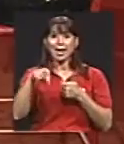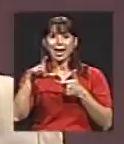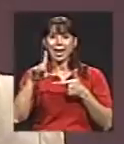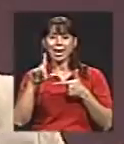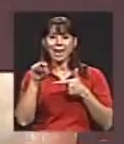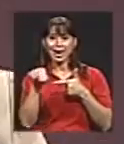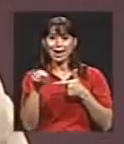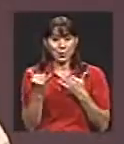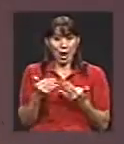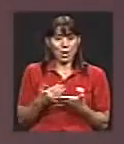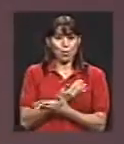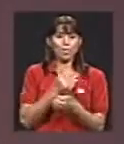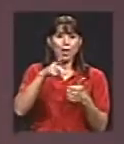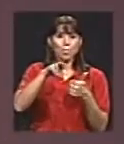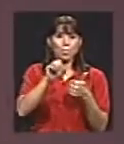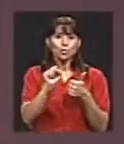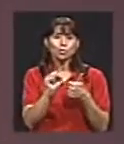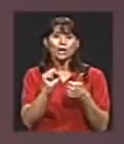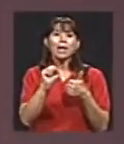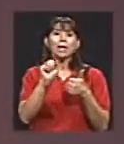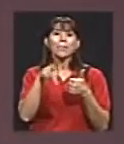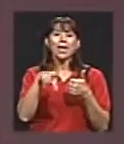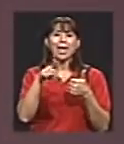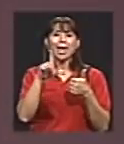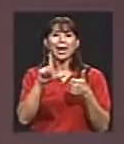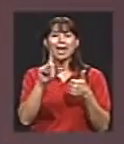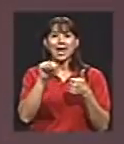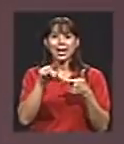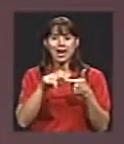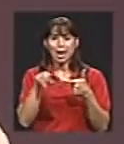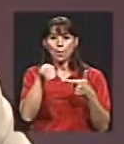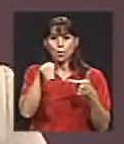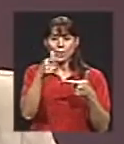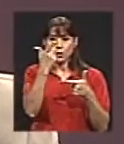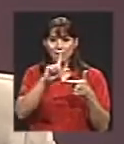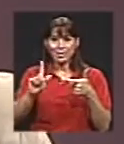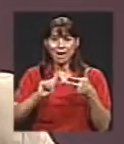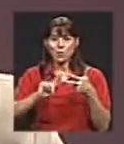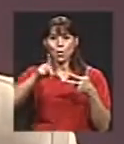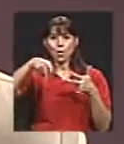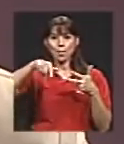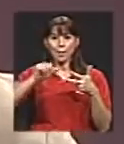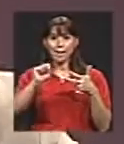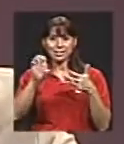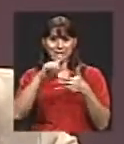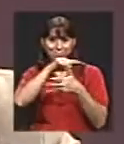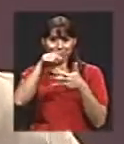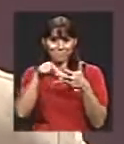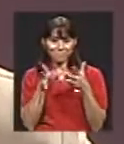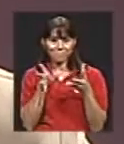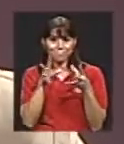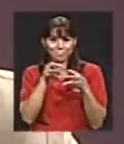pus pl en movimiento libertario y pase entonces con esta nueva fórmula ellos se unen para